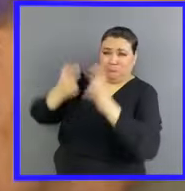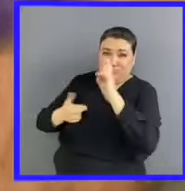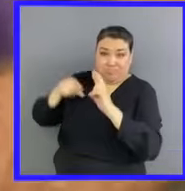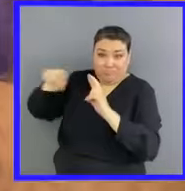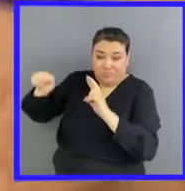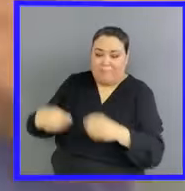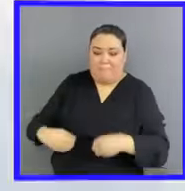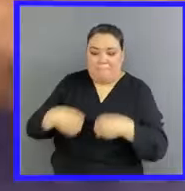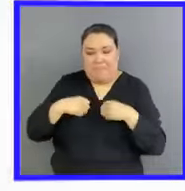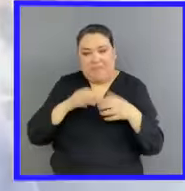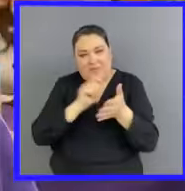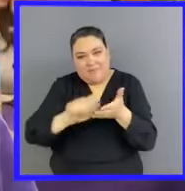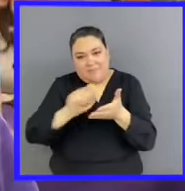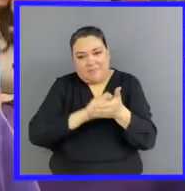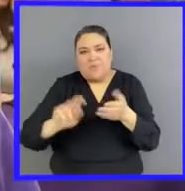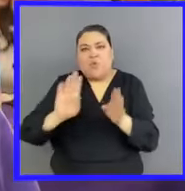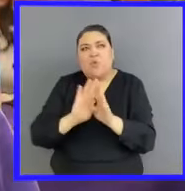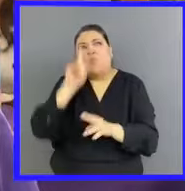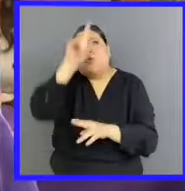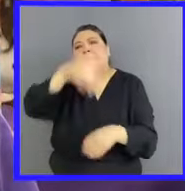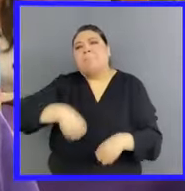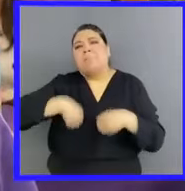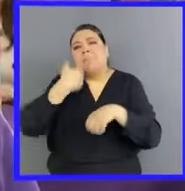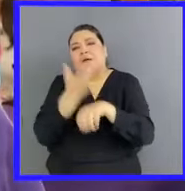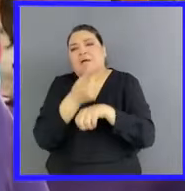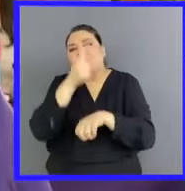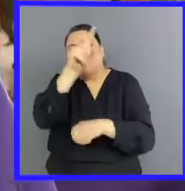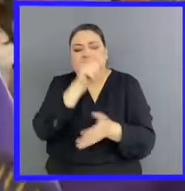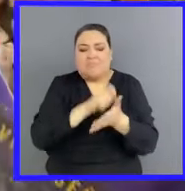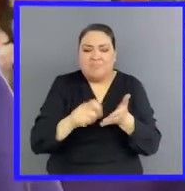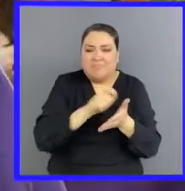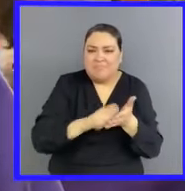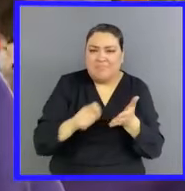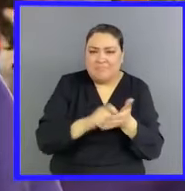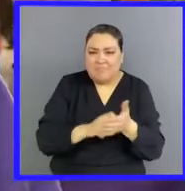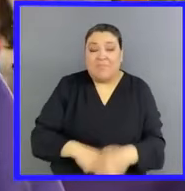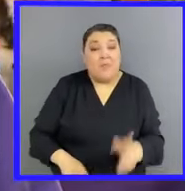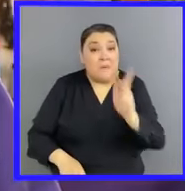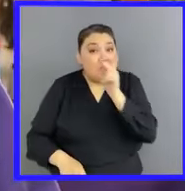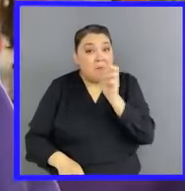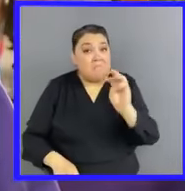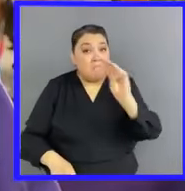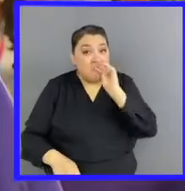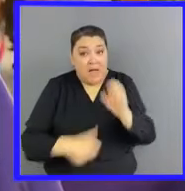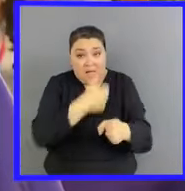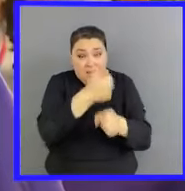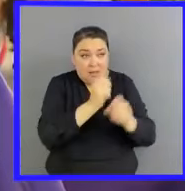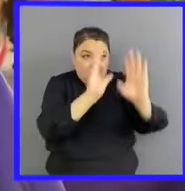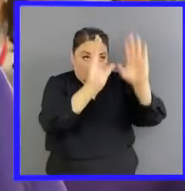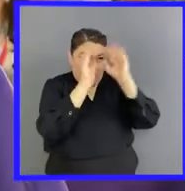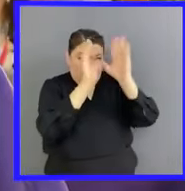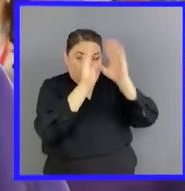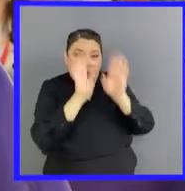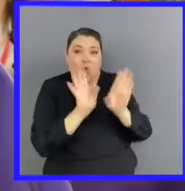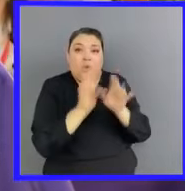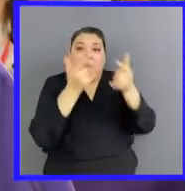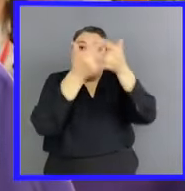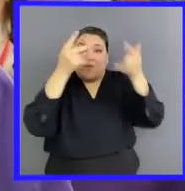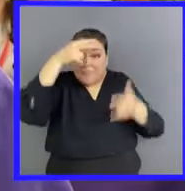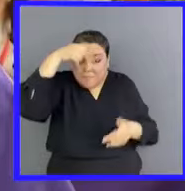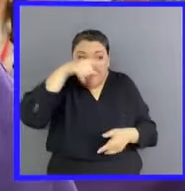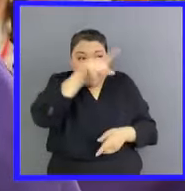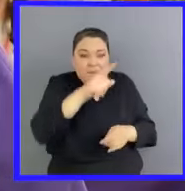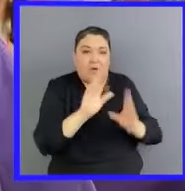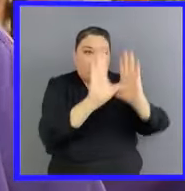en la Unión Americana. Ellos me criaron con historias de México. Estar en los Estados